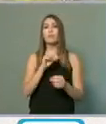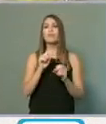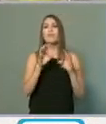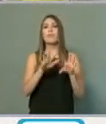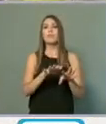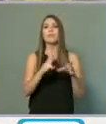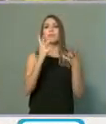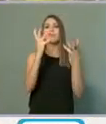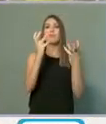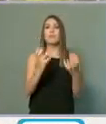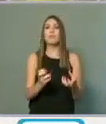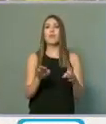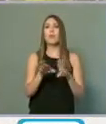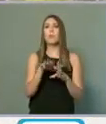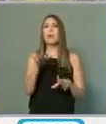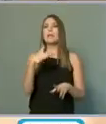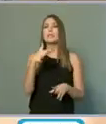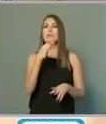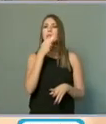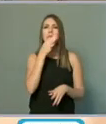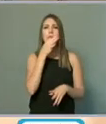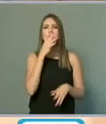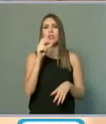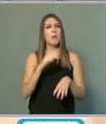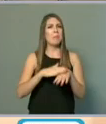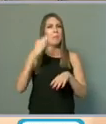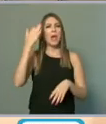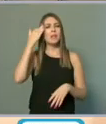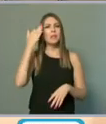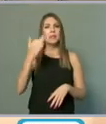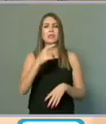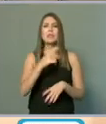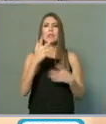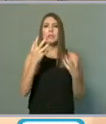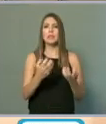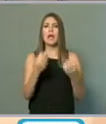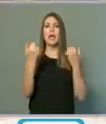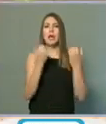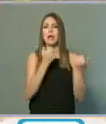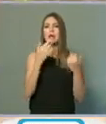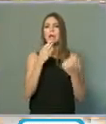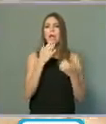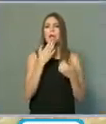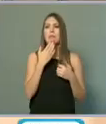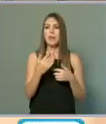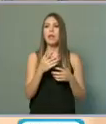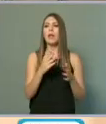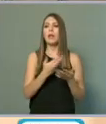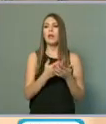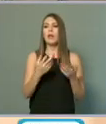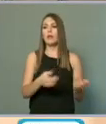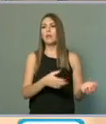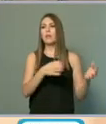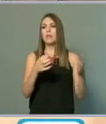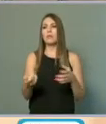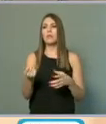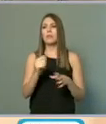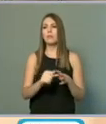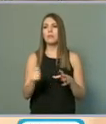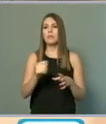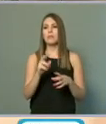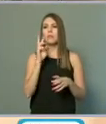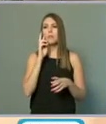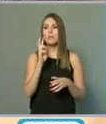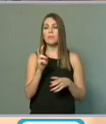marine aproximadamente 15 minutos, no necesita más, la sandía absorbe mucho, perfecto, Pam. Ah, Ahora sí, ok. pásamelo para comenzar a armar. Les explico